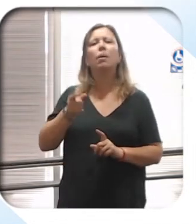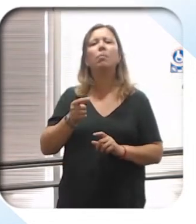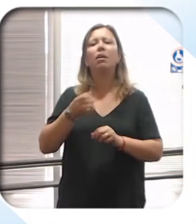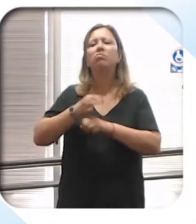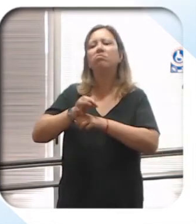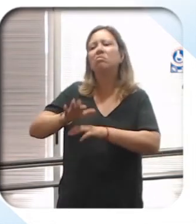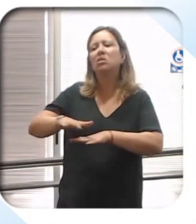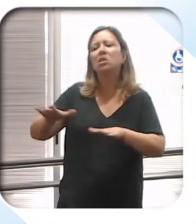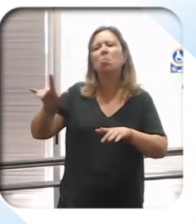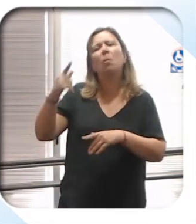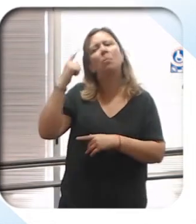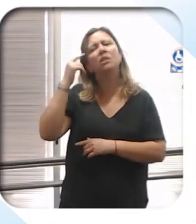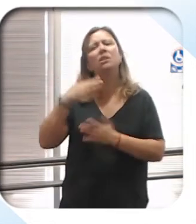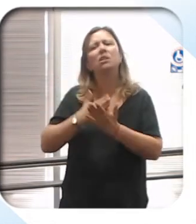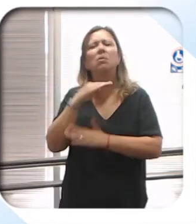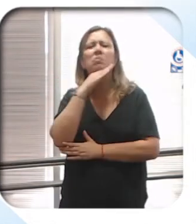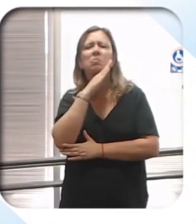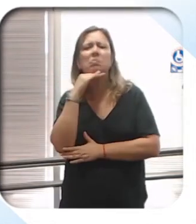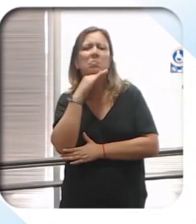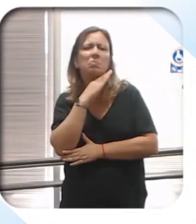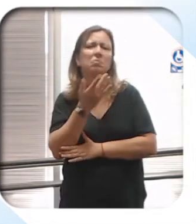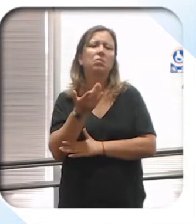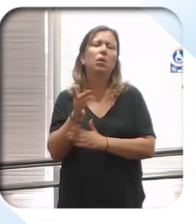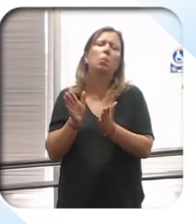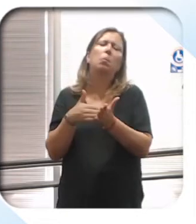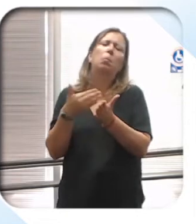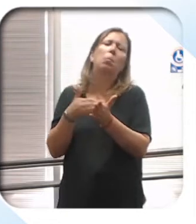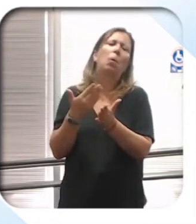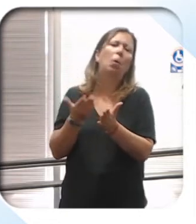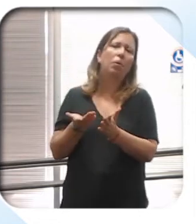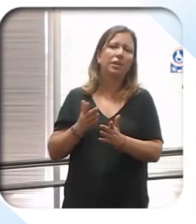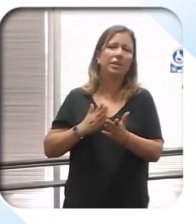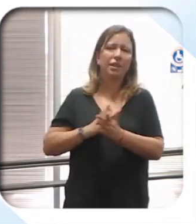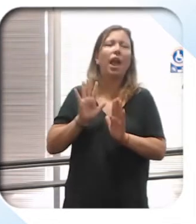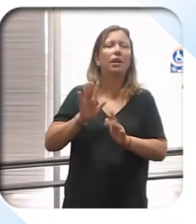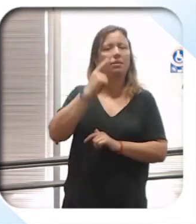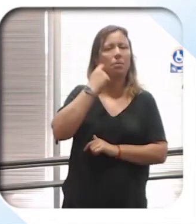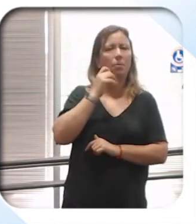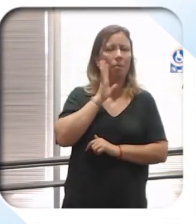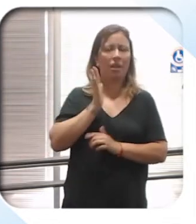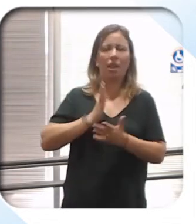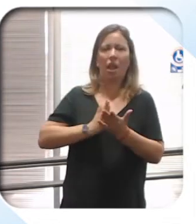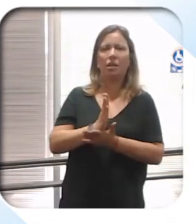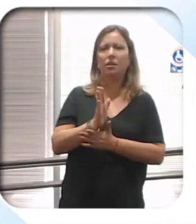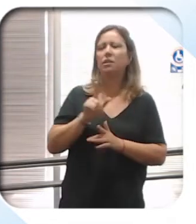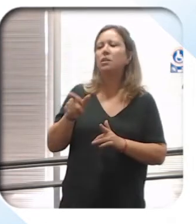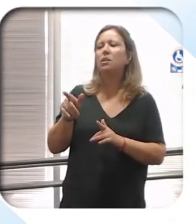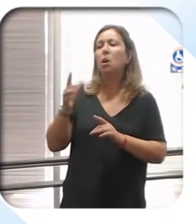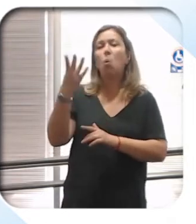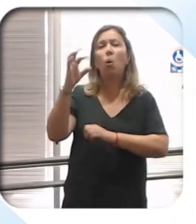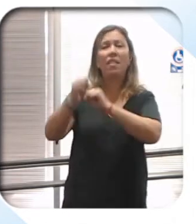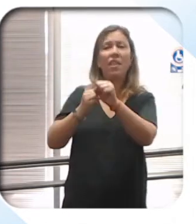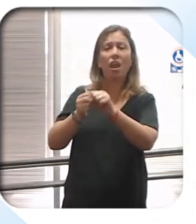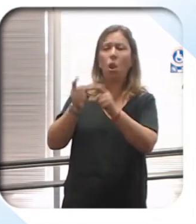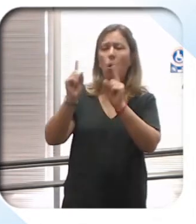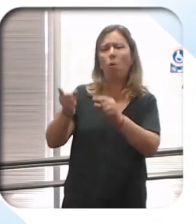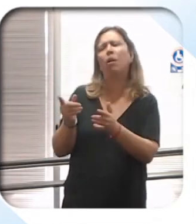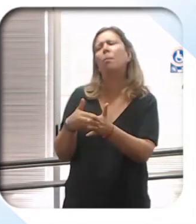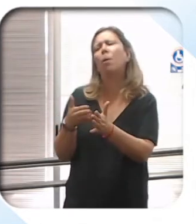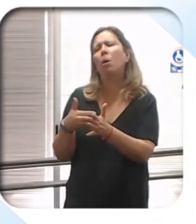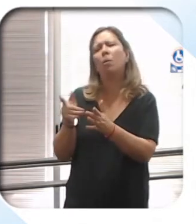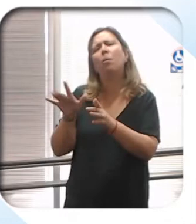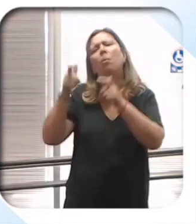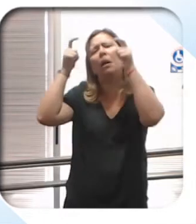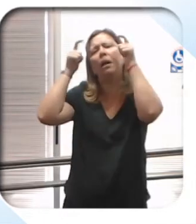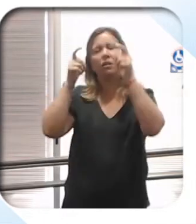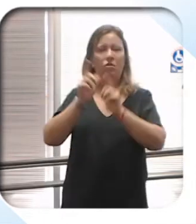Infantilización de lo sexual. Son angelitos, como suelen decir los padres. Tienen 40 años y son angelitos. No, no son